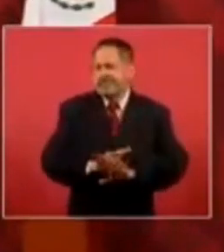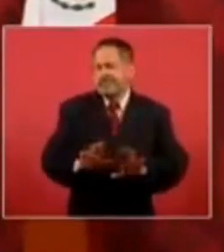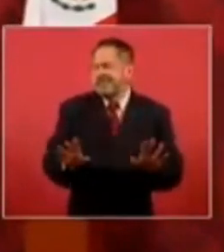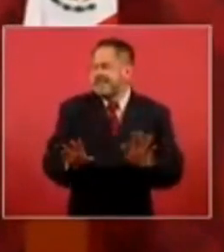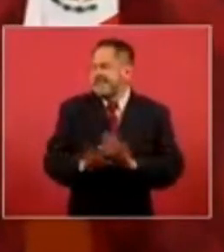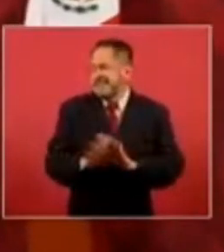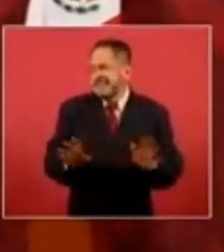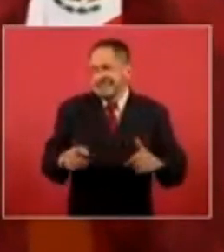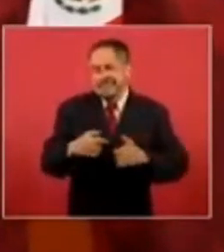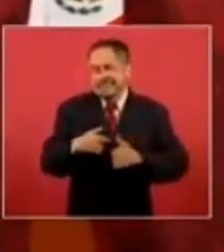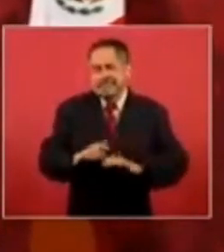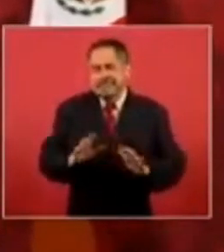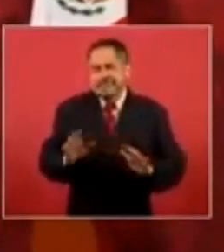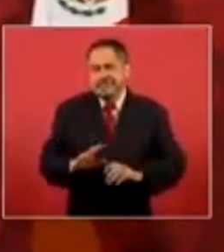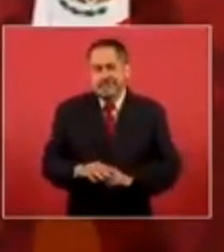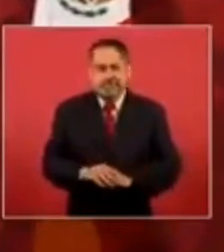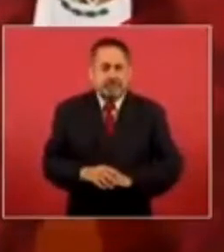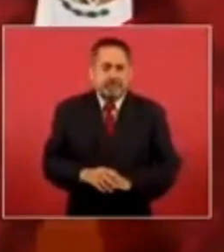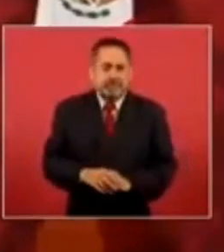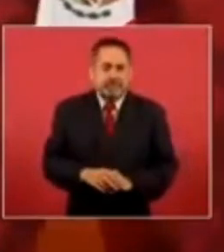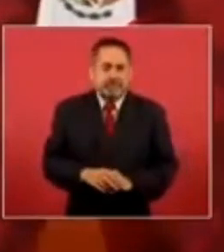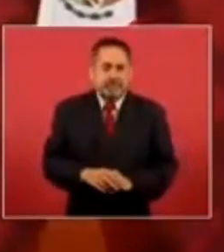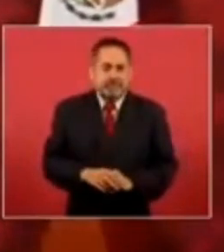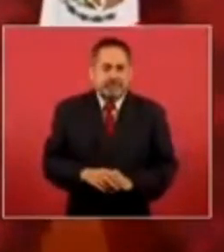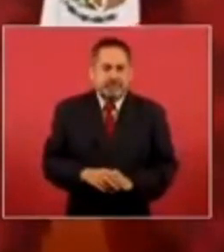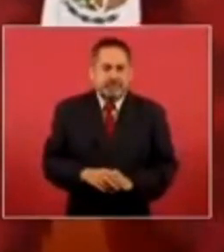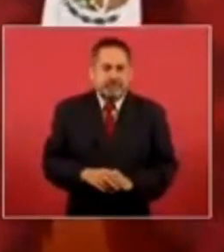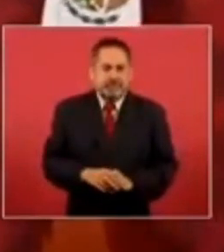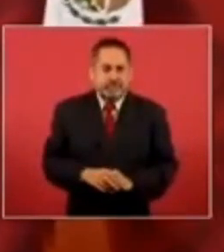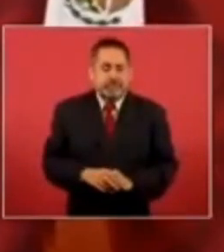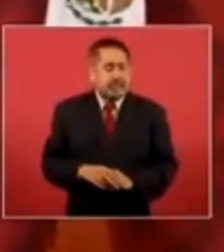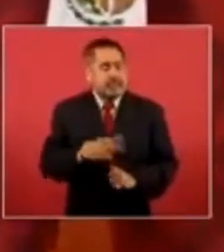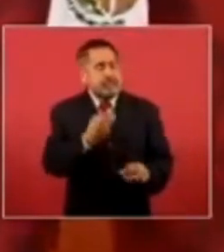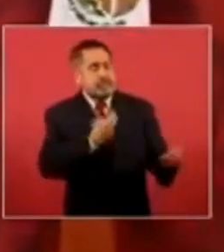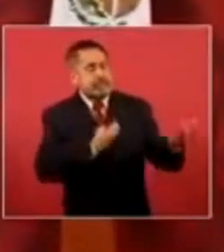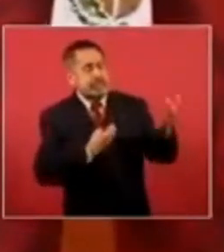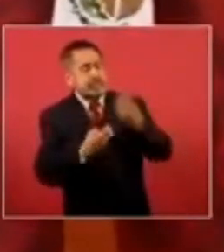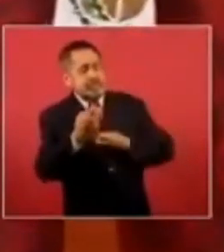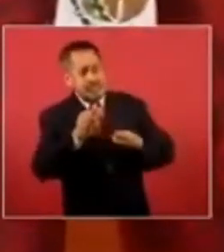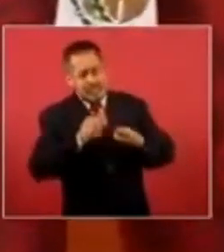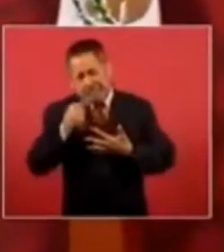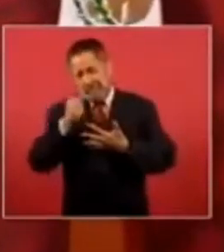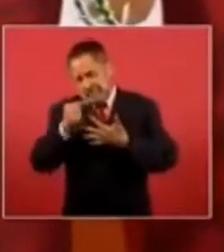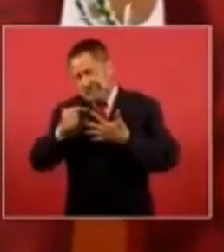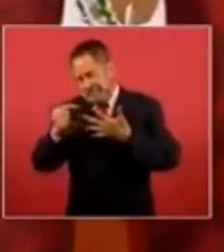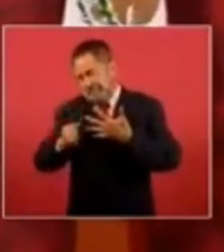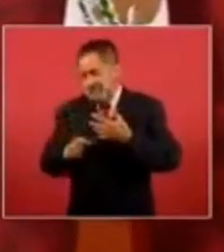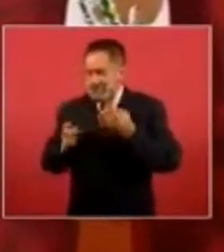si no ellos no llevan a cabo acusar de muchas cosas